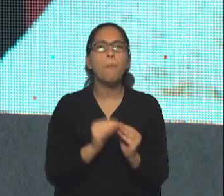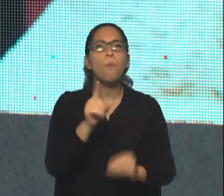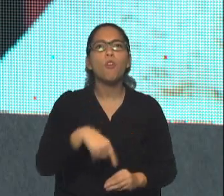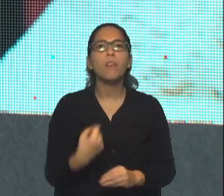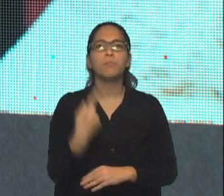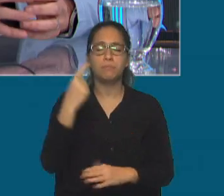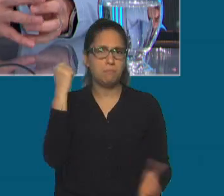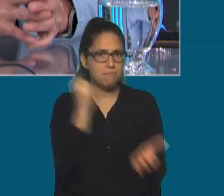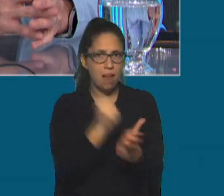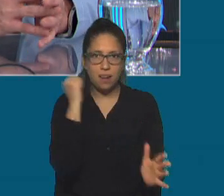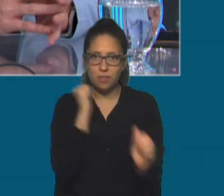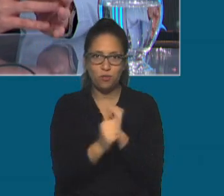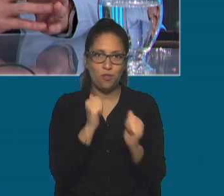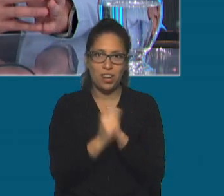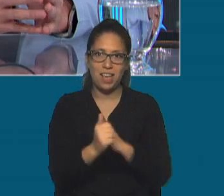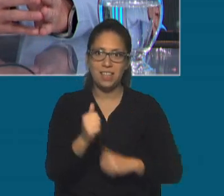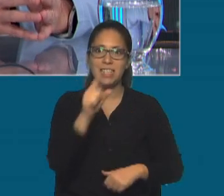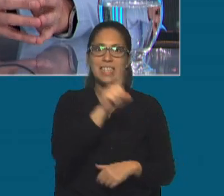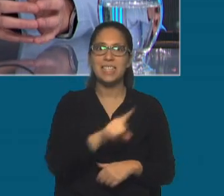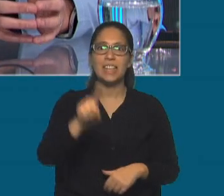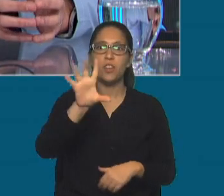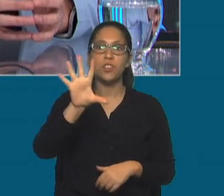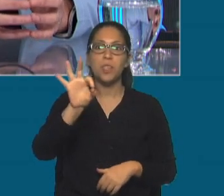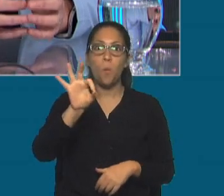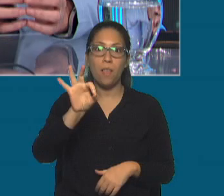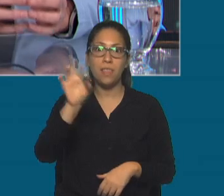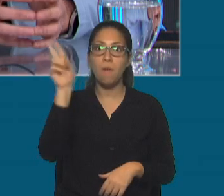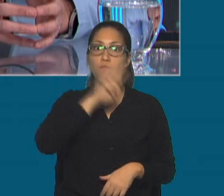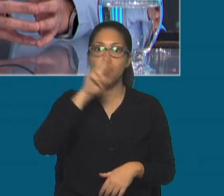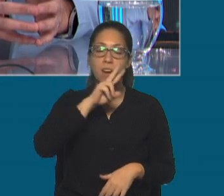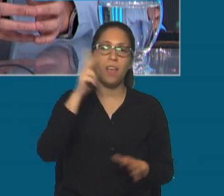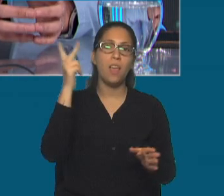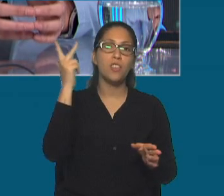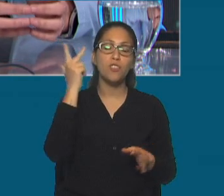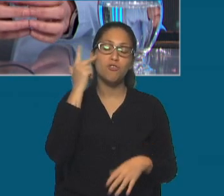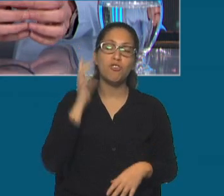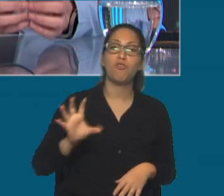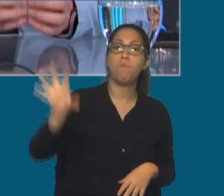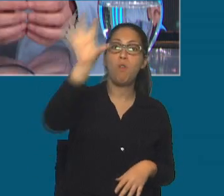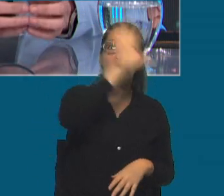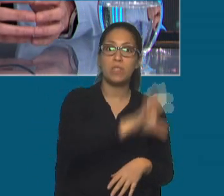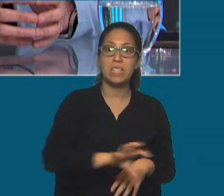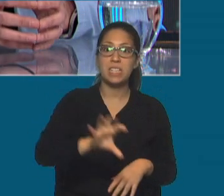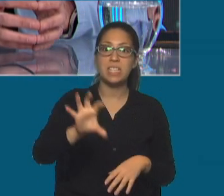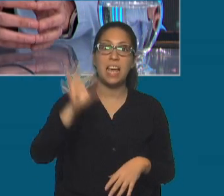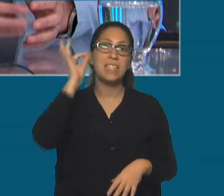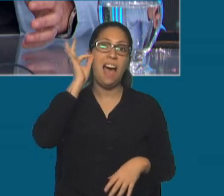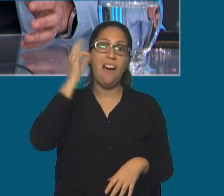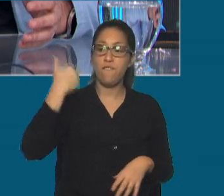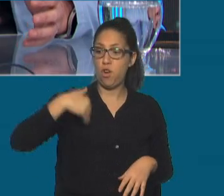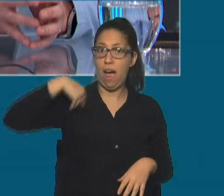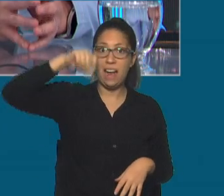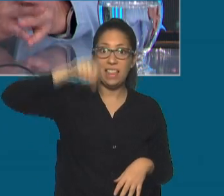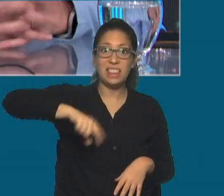un hecho histórico más de 150 mujeres de 18 provincias de nuestro país afro Argentina